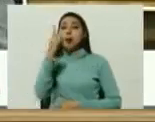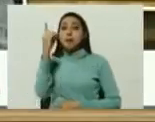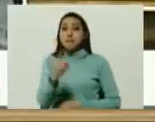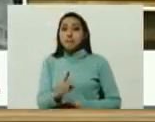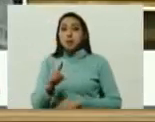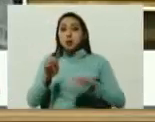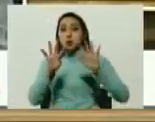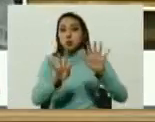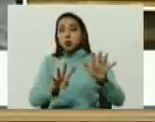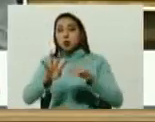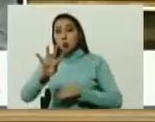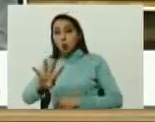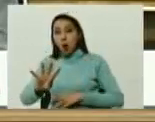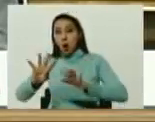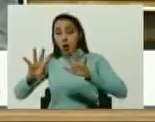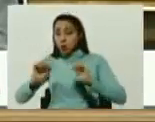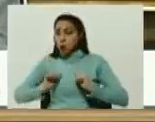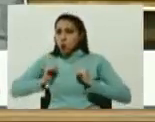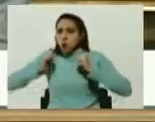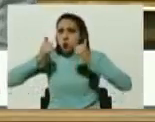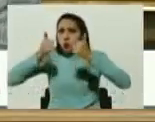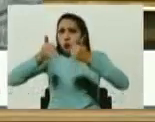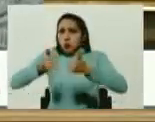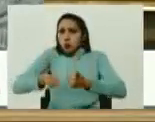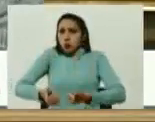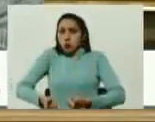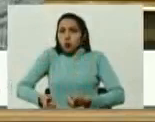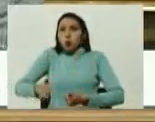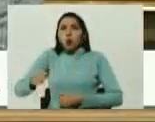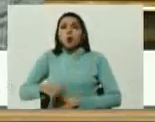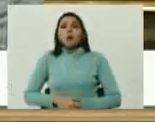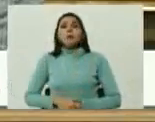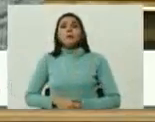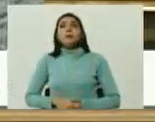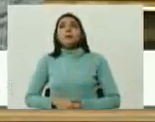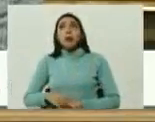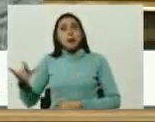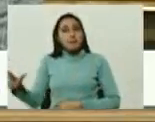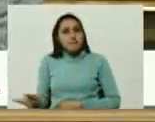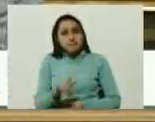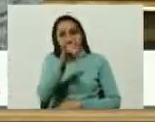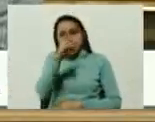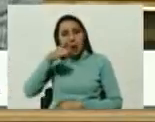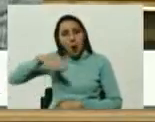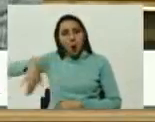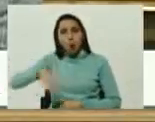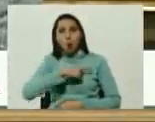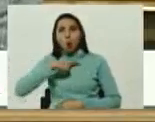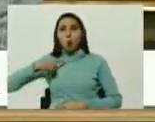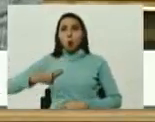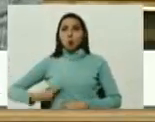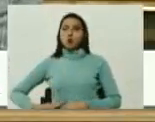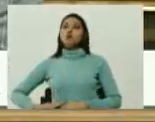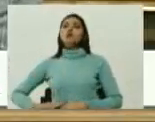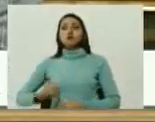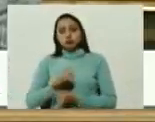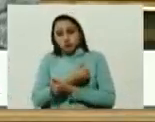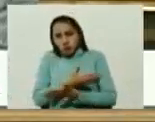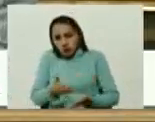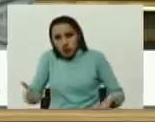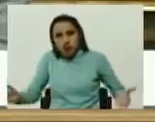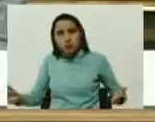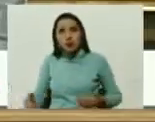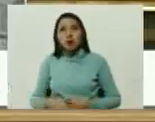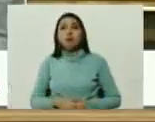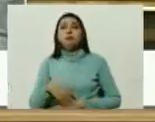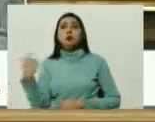fue el inicio del gran viaje del pueblo chino hacia la prosperidad y hacia la